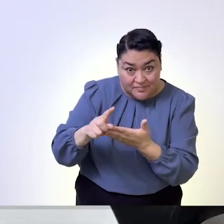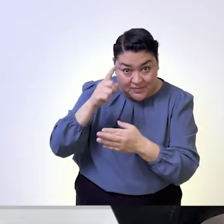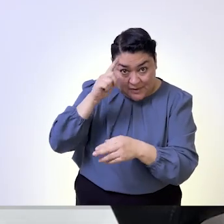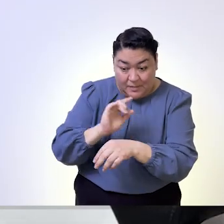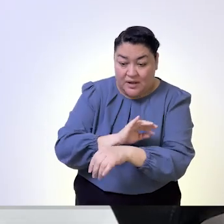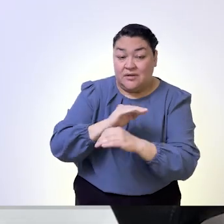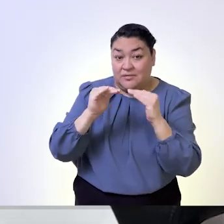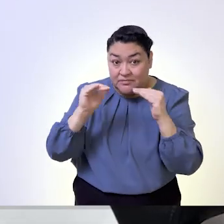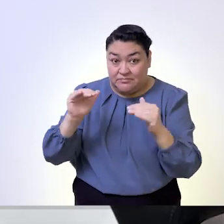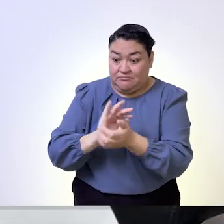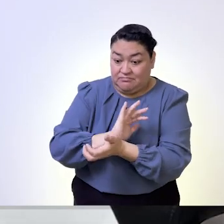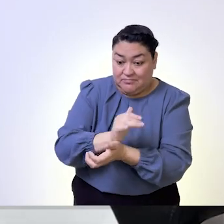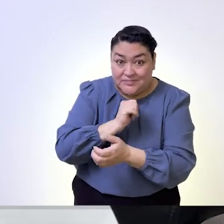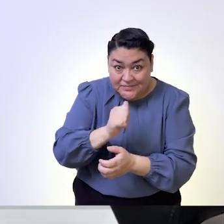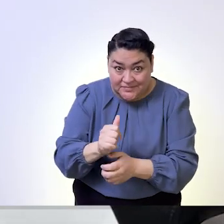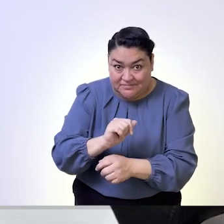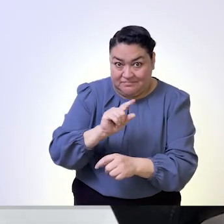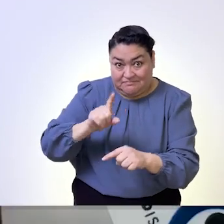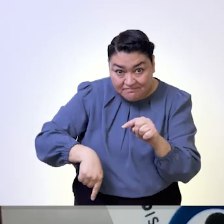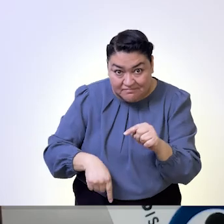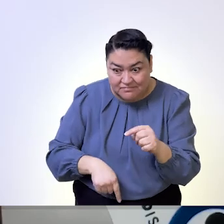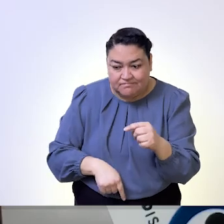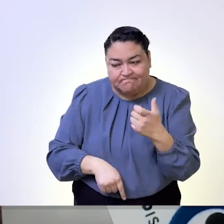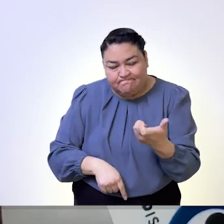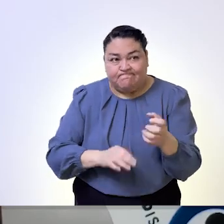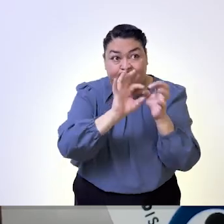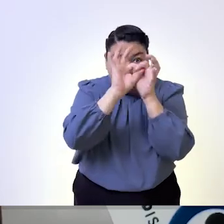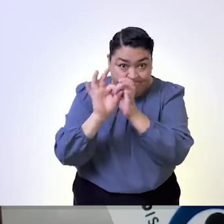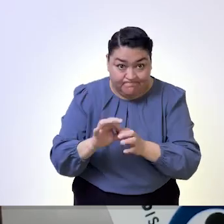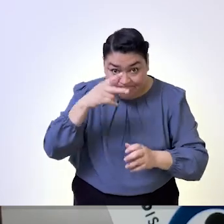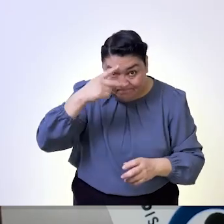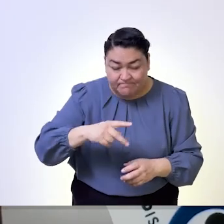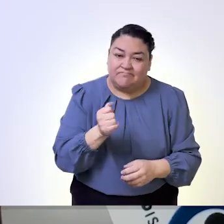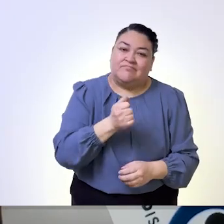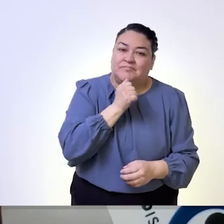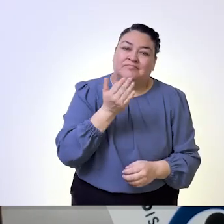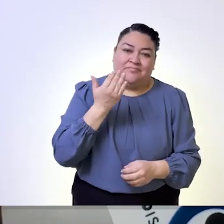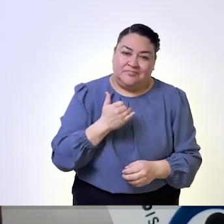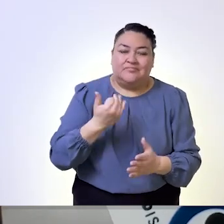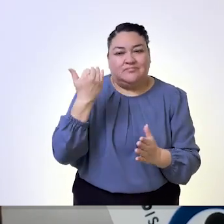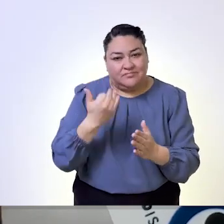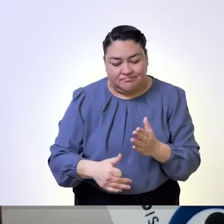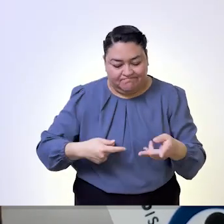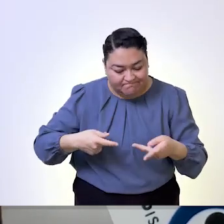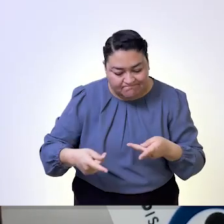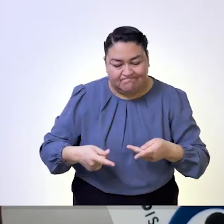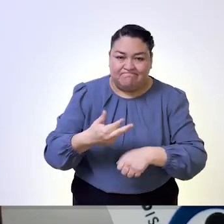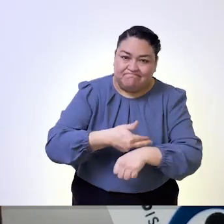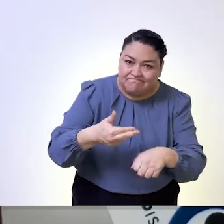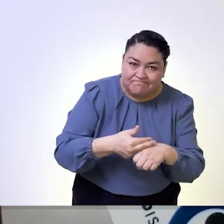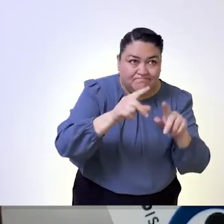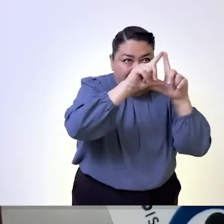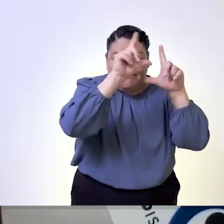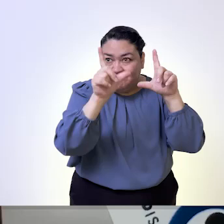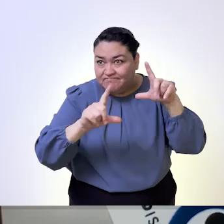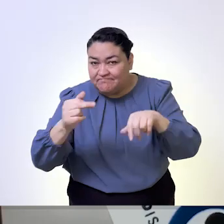del derecho a la igualdad y no discriminación, me atrevería a decirlo, y de ello pues la necesidad de seguir trabajando respecto